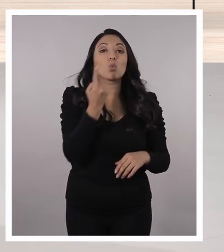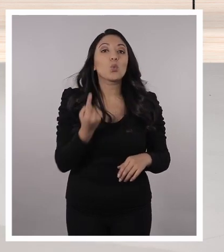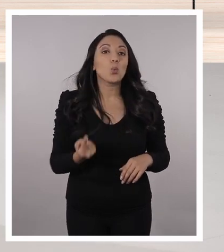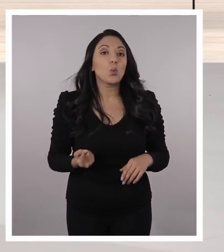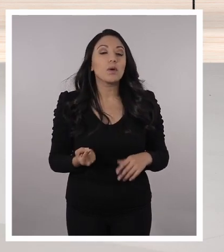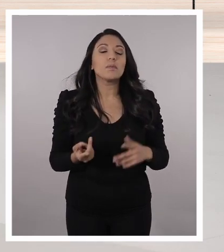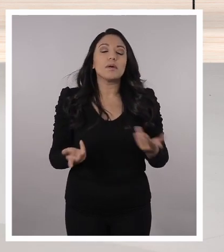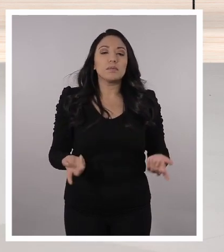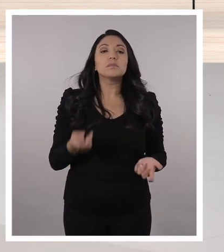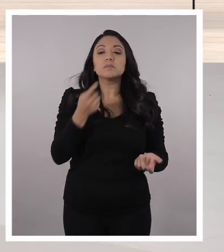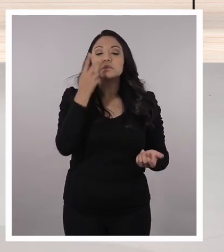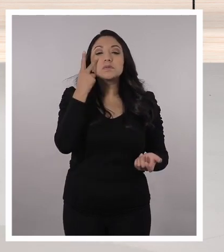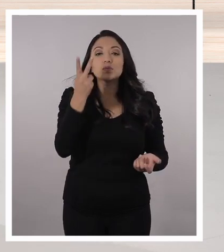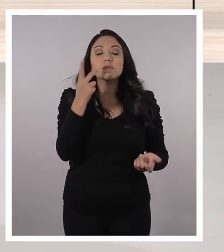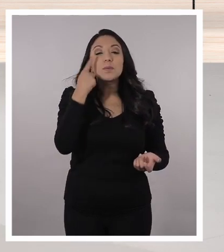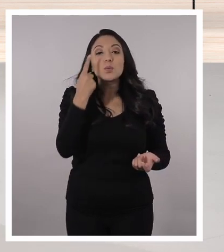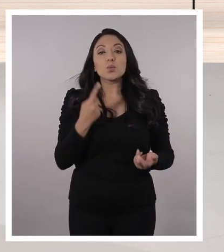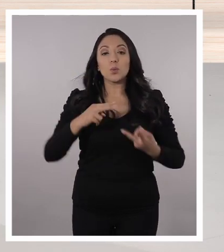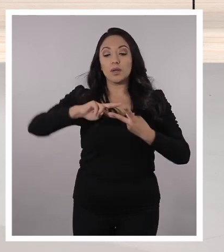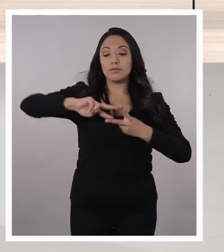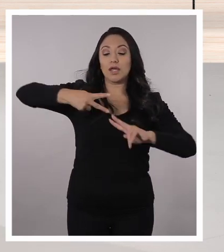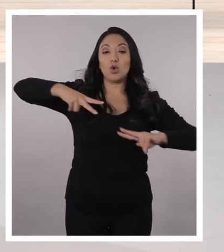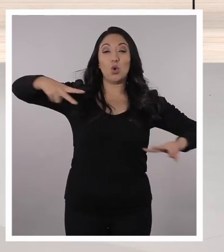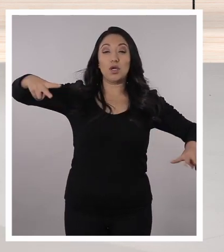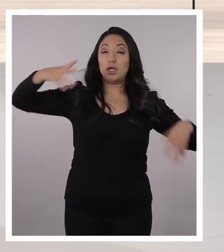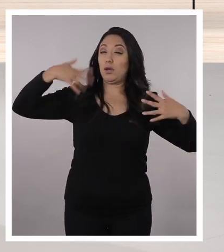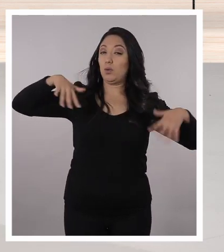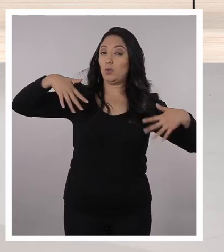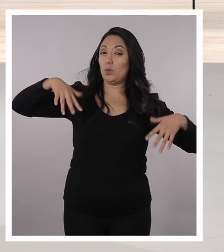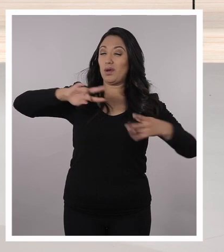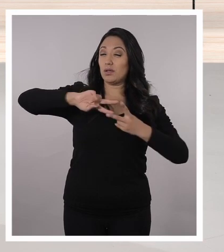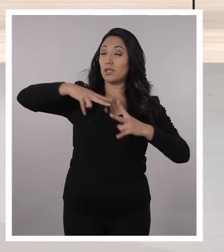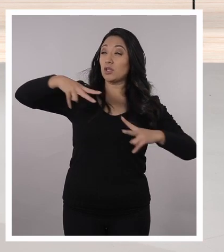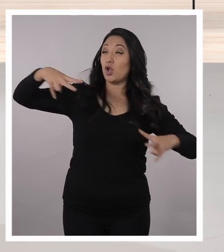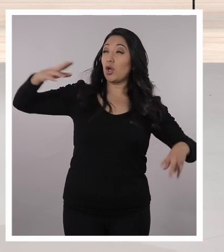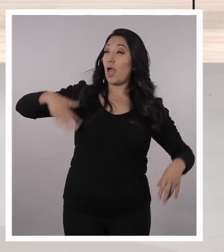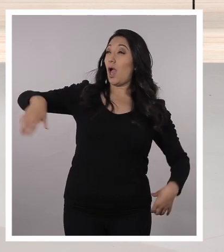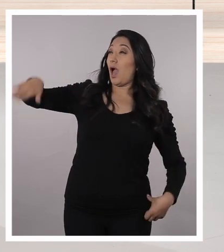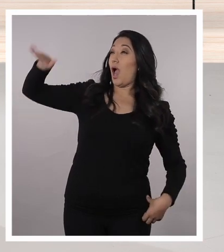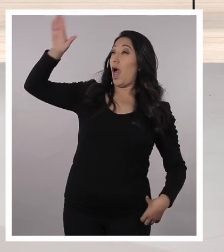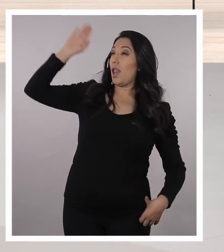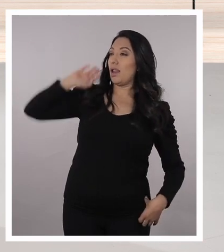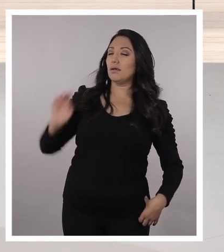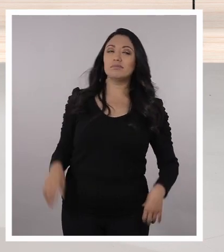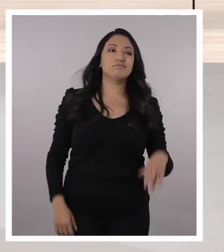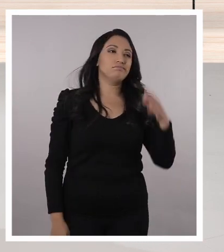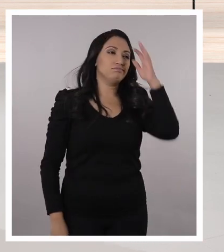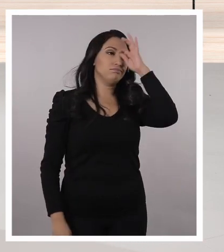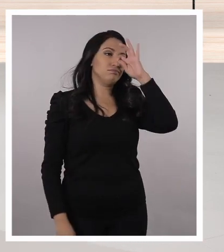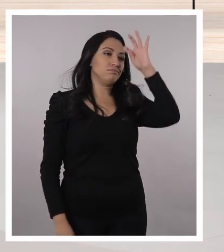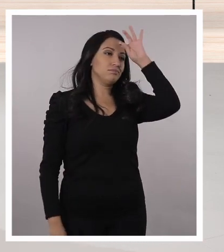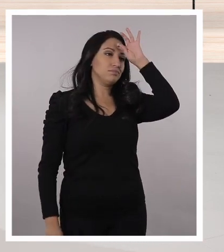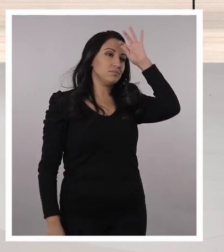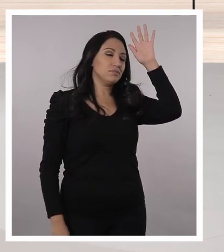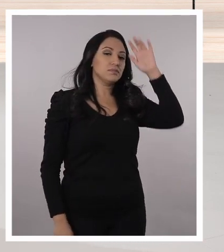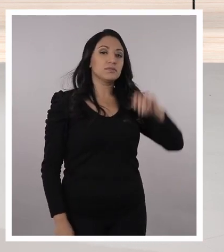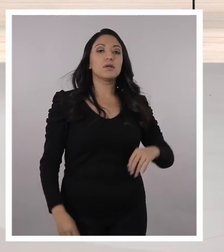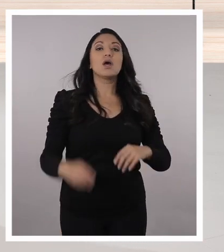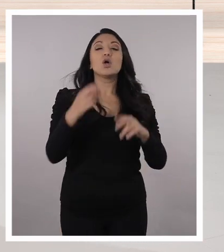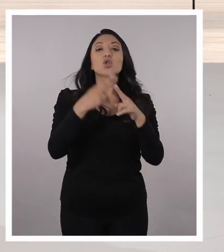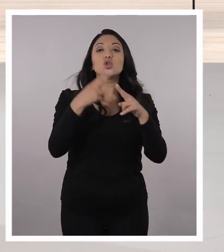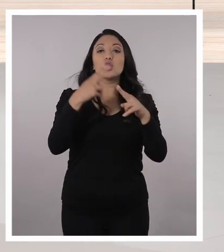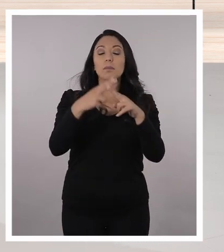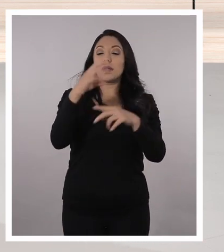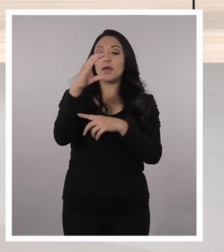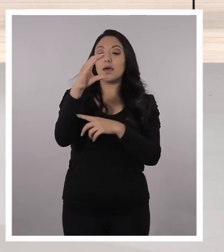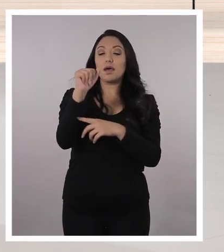que someterlo a experimentación, por ejemplo, usando tecnología de punta. ¿Tú conoces alguna tecnología de punta que nos puede servir? La verdad no, El profe. carbono